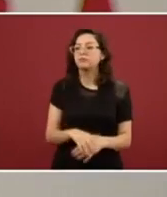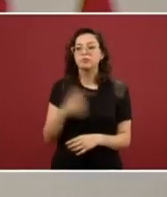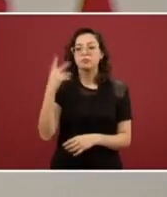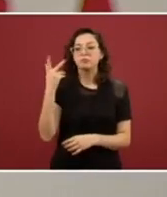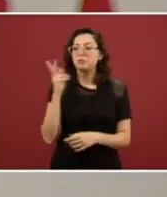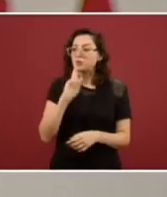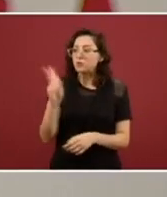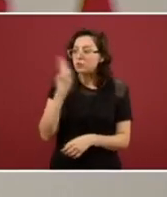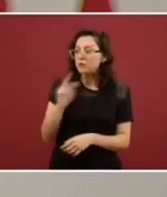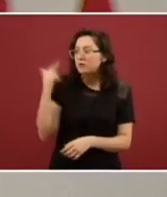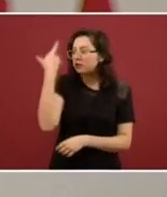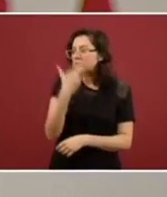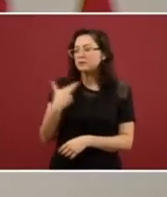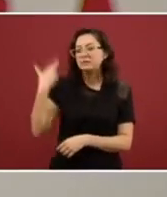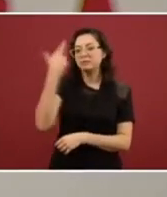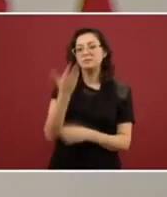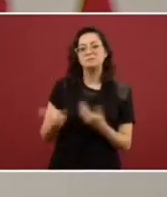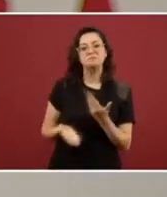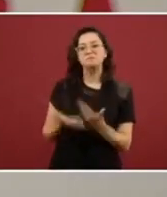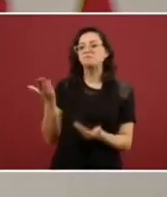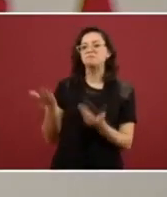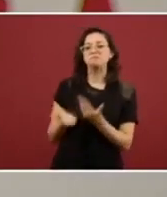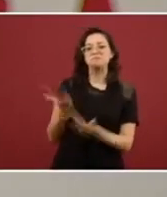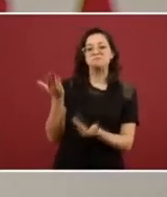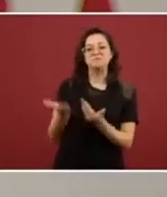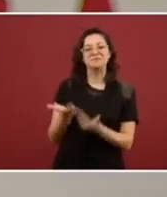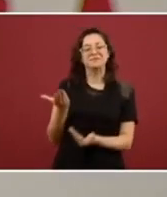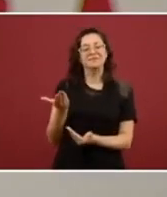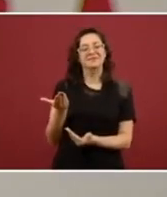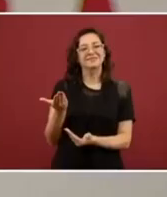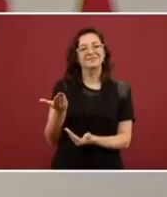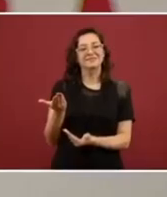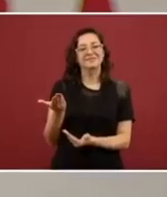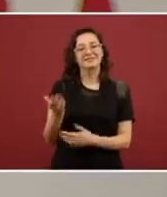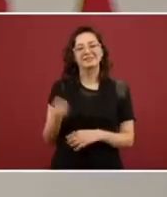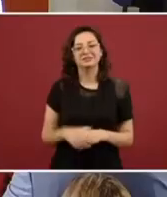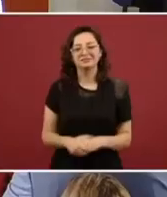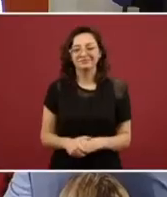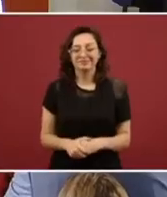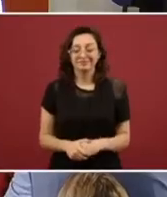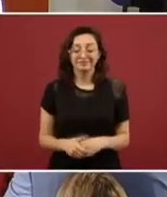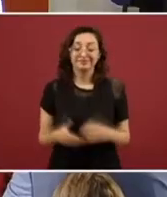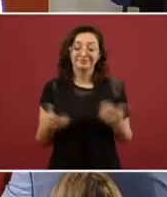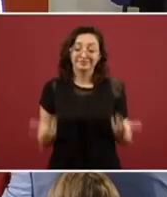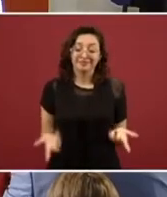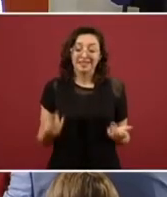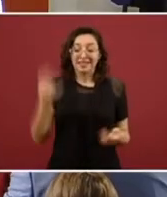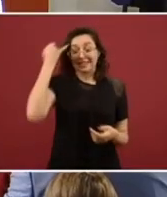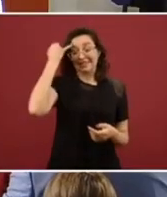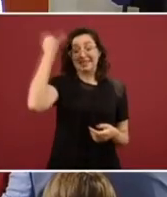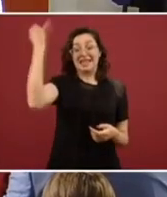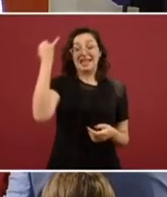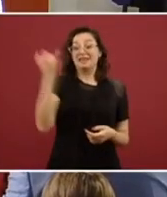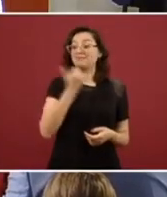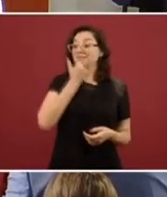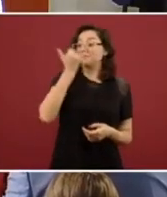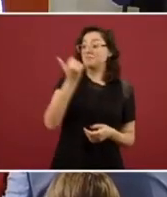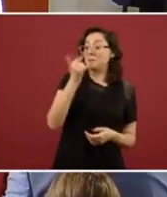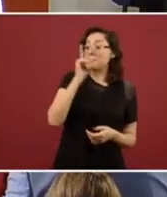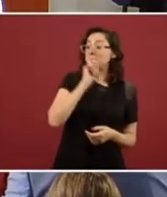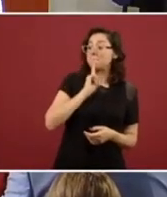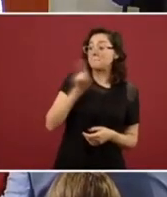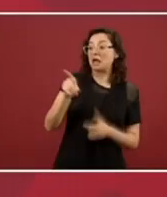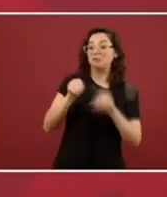pruebas. Es decir, la idea de hacer pruebas, la idea de que no hay una respuesta adecuada y las falsedades.